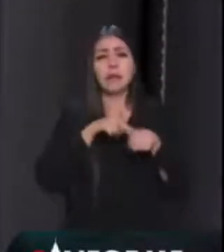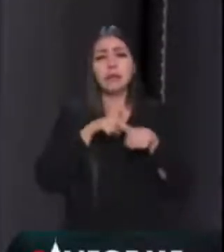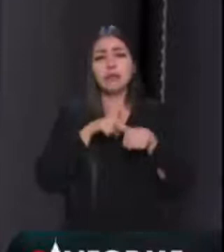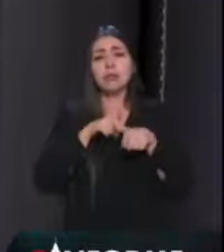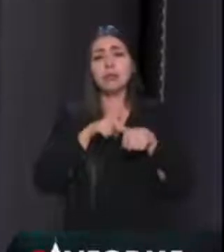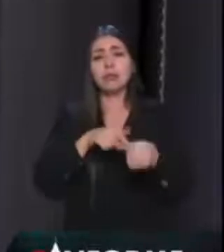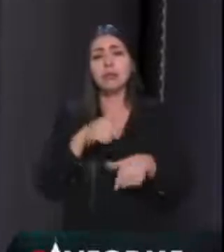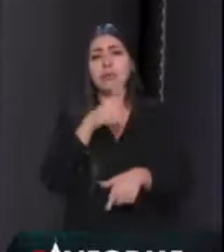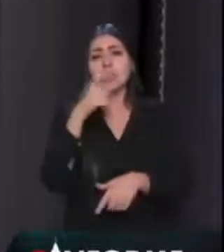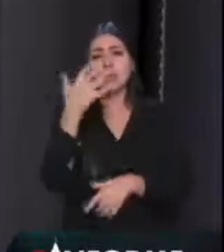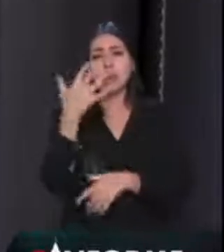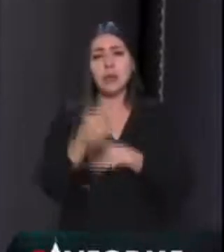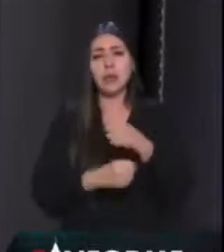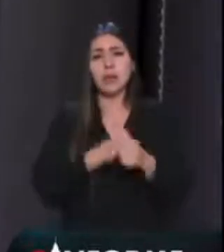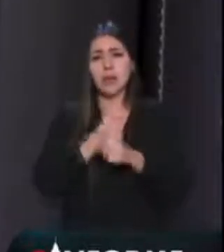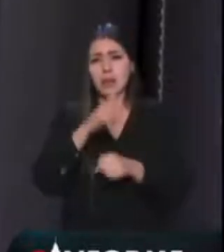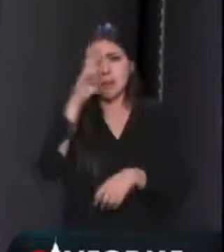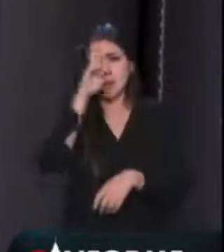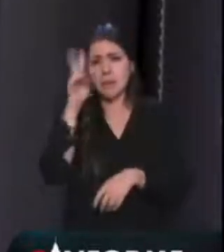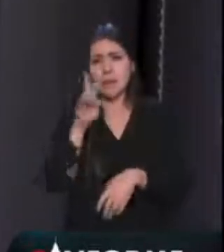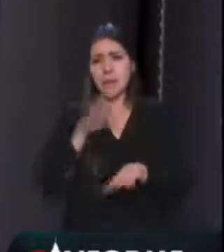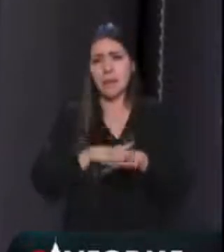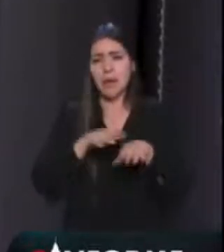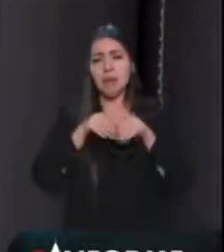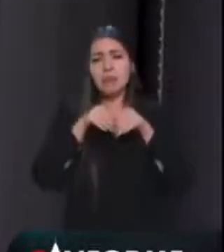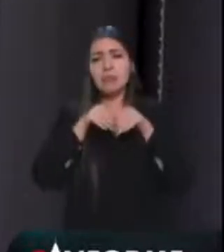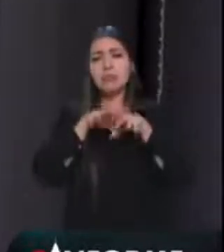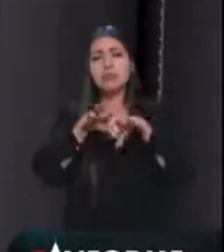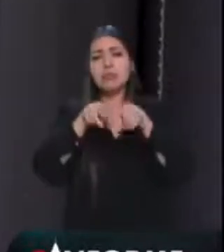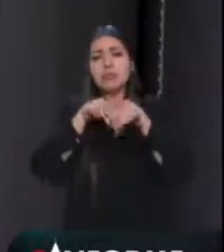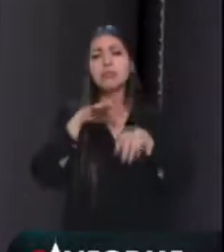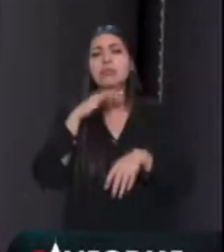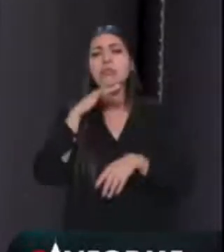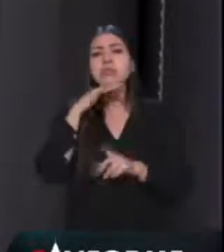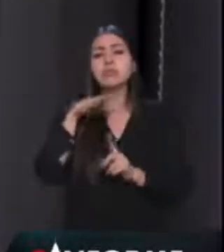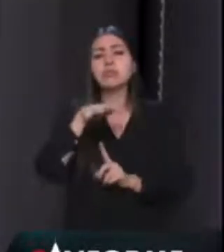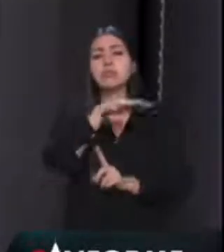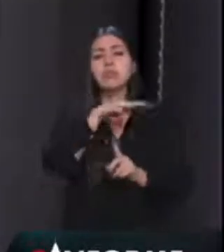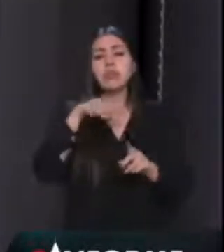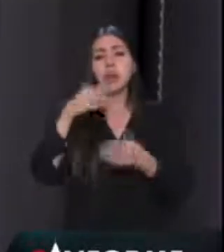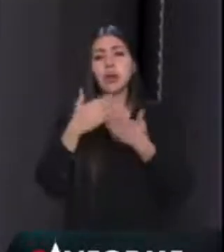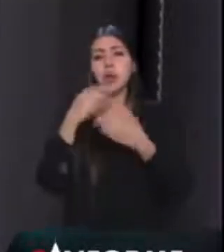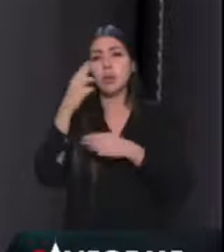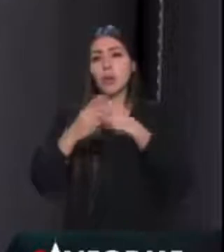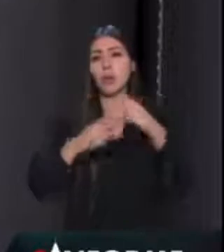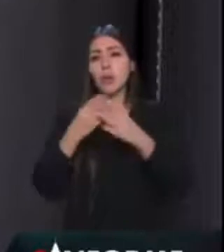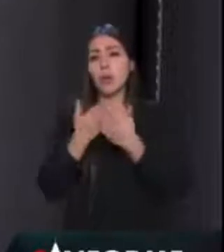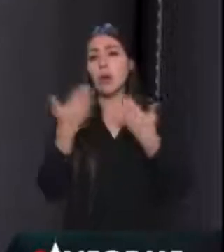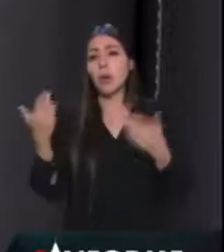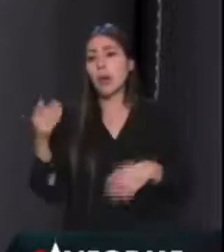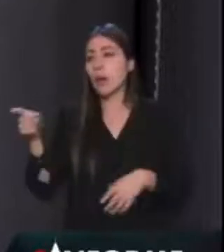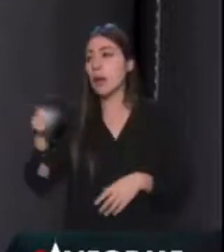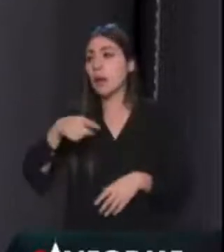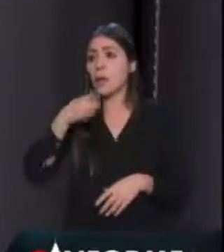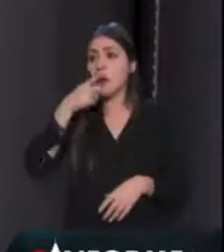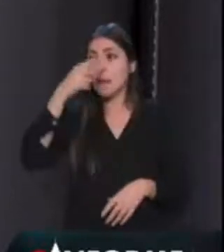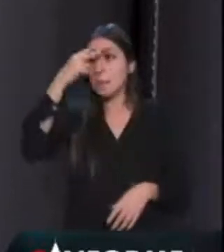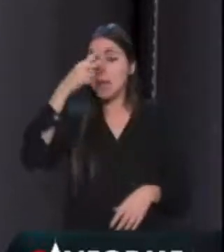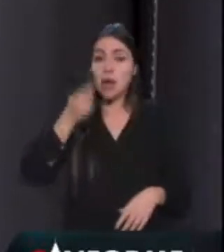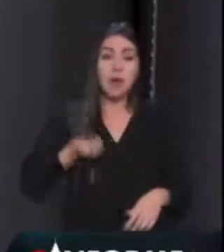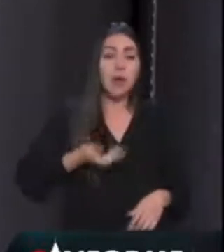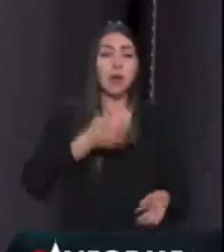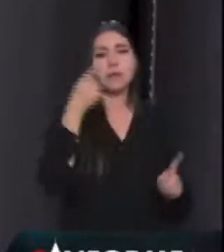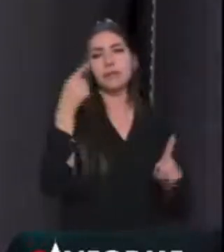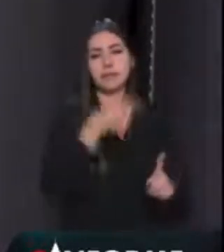grandes contaminadores en el mundo, como para que ahora en México nos señalen así. Y yo quisiera decir otra cosa.